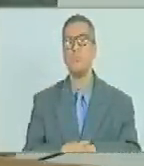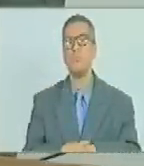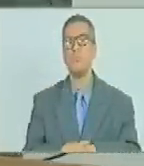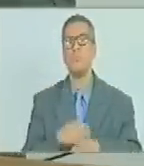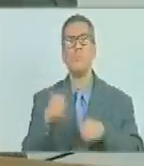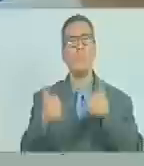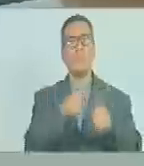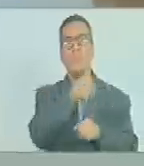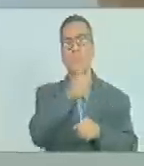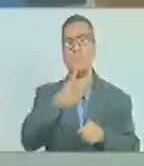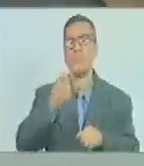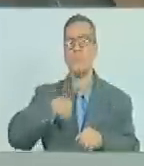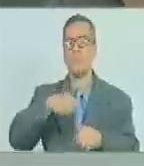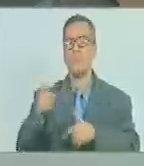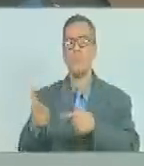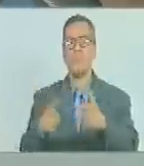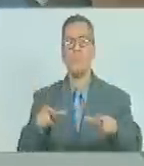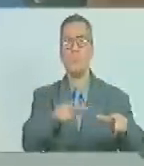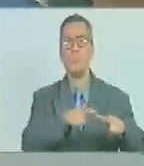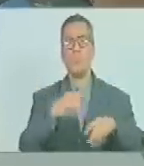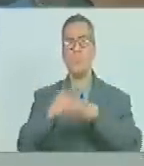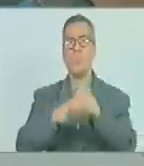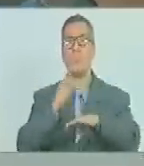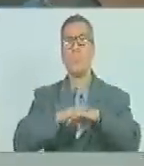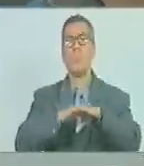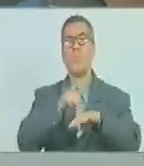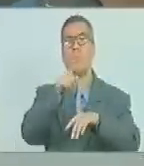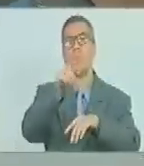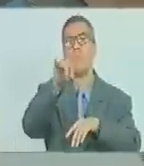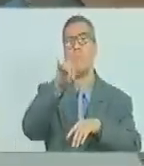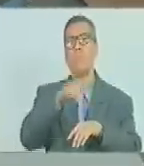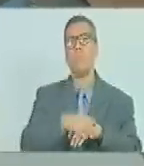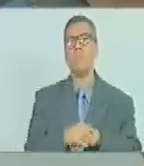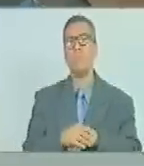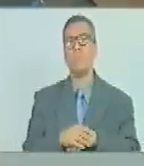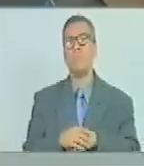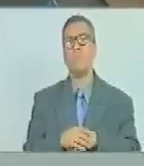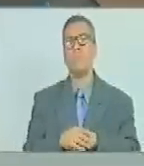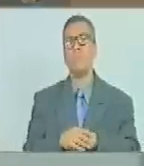¿Dónde estaba cada uno de nosotros cuando ocurrió esta barbaridad?